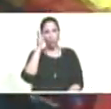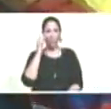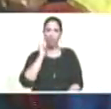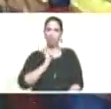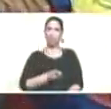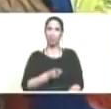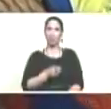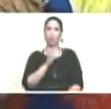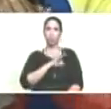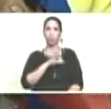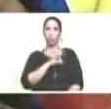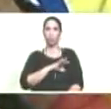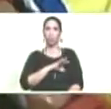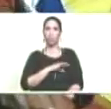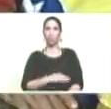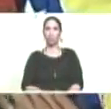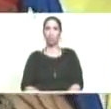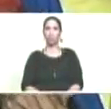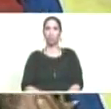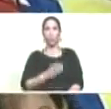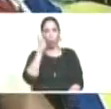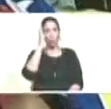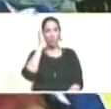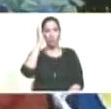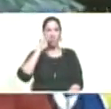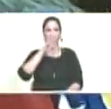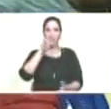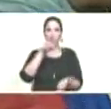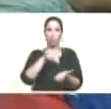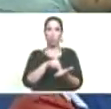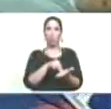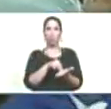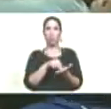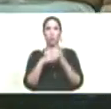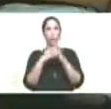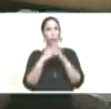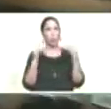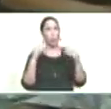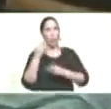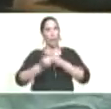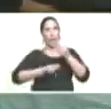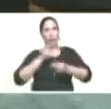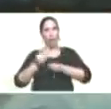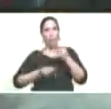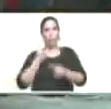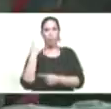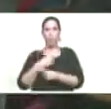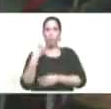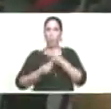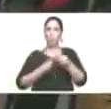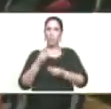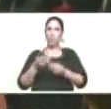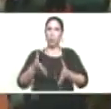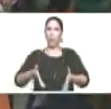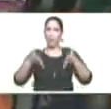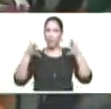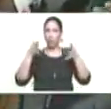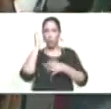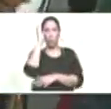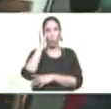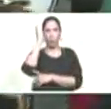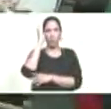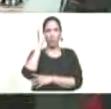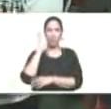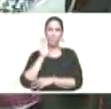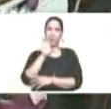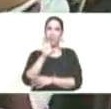social, conciencia nacional. Y todo lo que hagamos, tenemos que hacerlo para ganarnos la conciencia de un país que